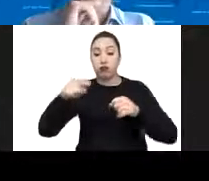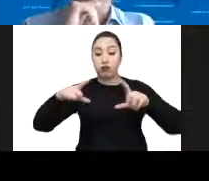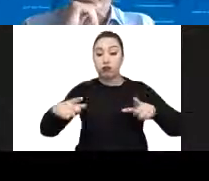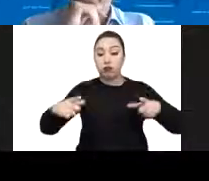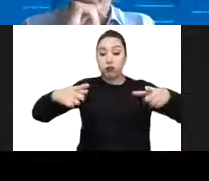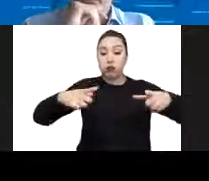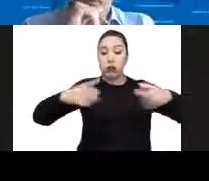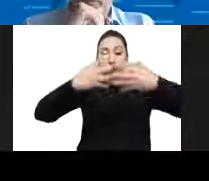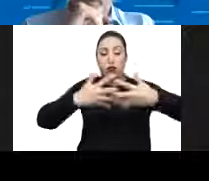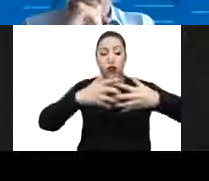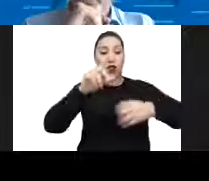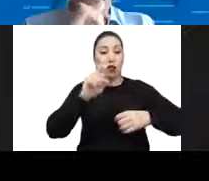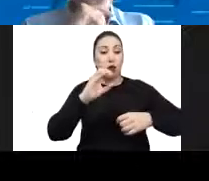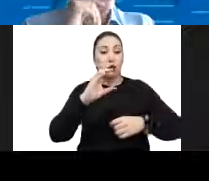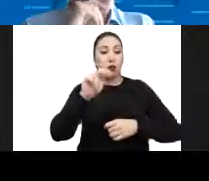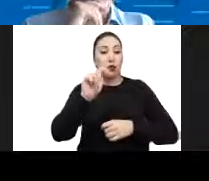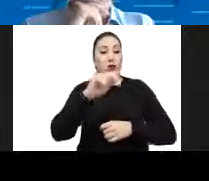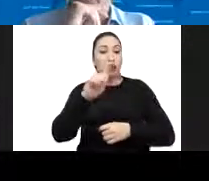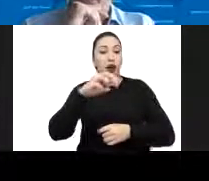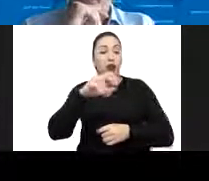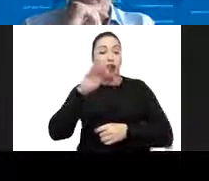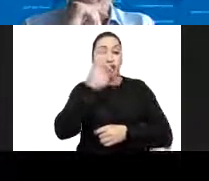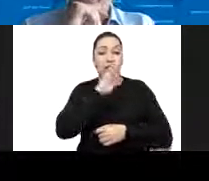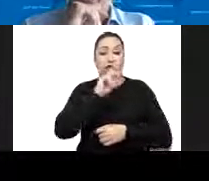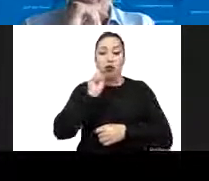se invierte muy rápidamente